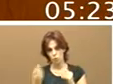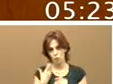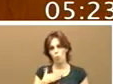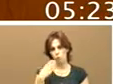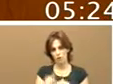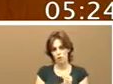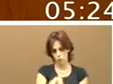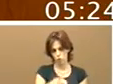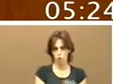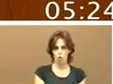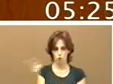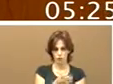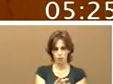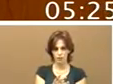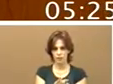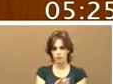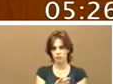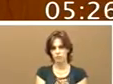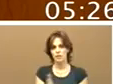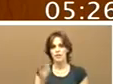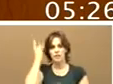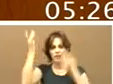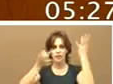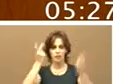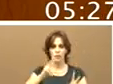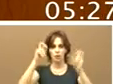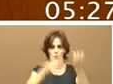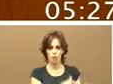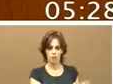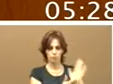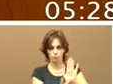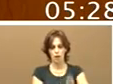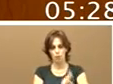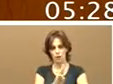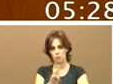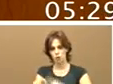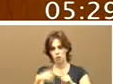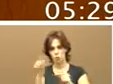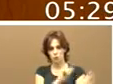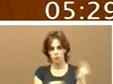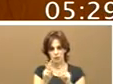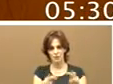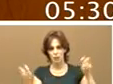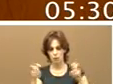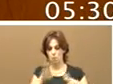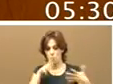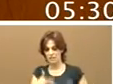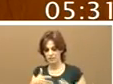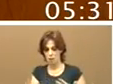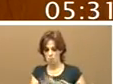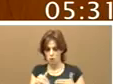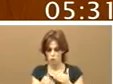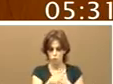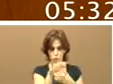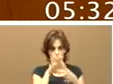ocasión sin duda de traer nuevas iniciativas parlamentarias para debatir sobre el presente y el futuro de este